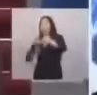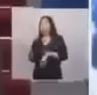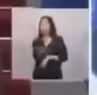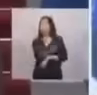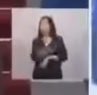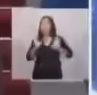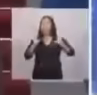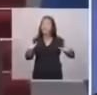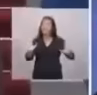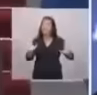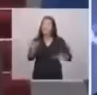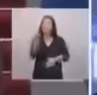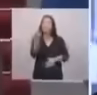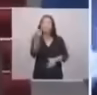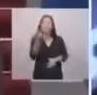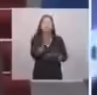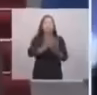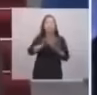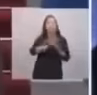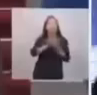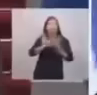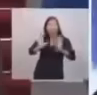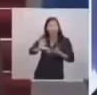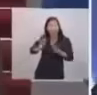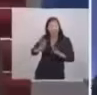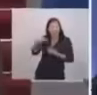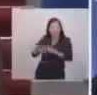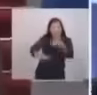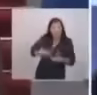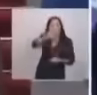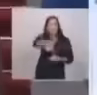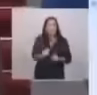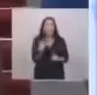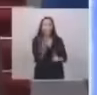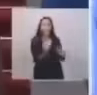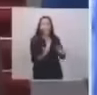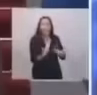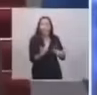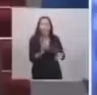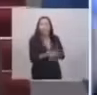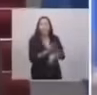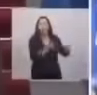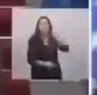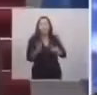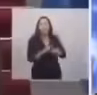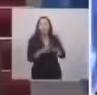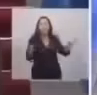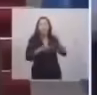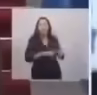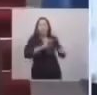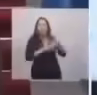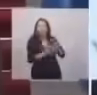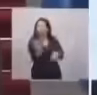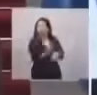especialista en economía economista y asesor financiero muy bien que es colega es que las medidas que va a tomar caputo no son las de mi ley